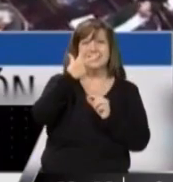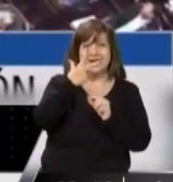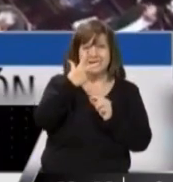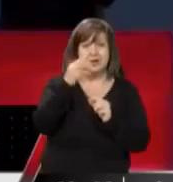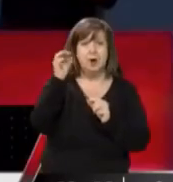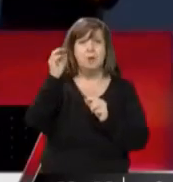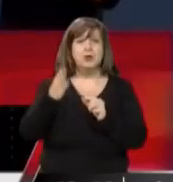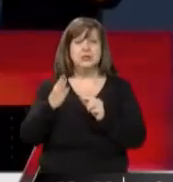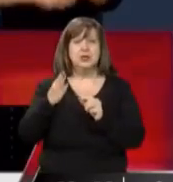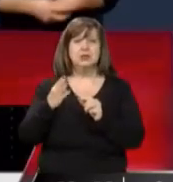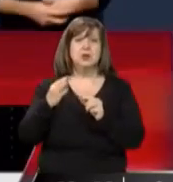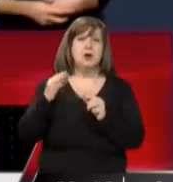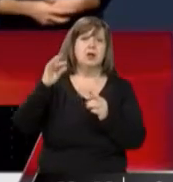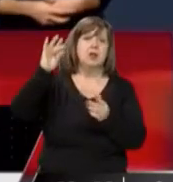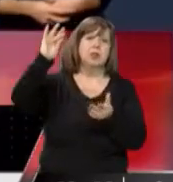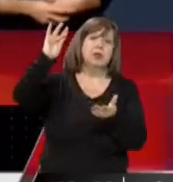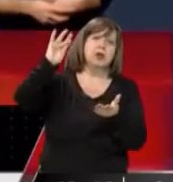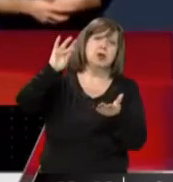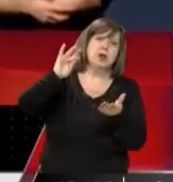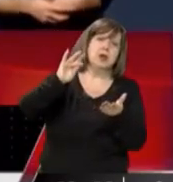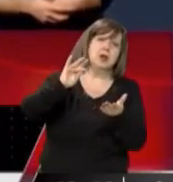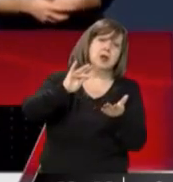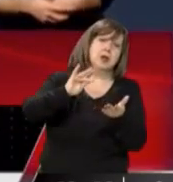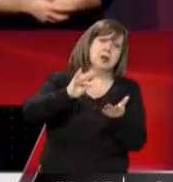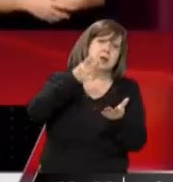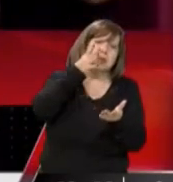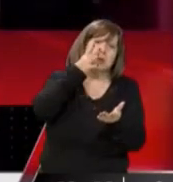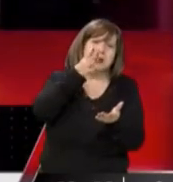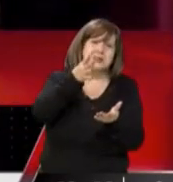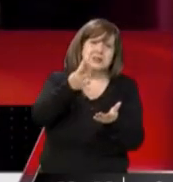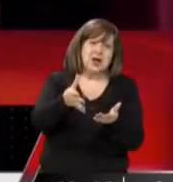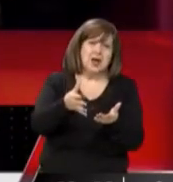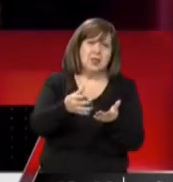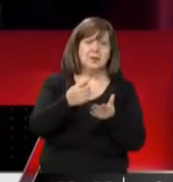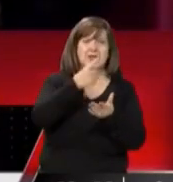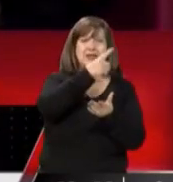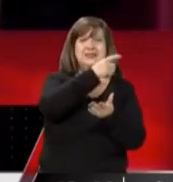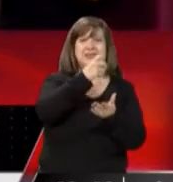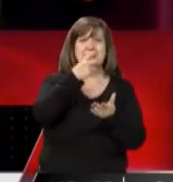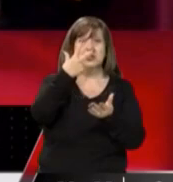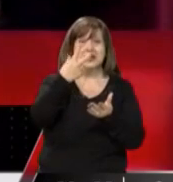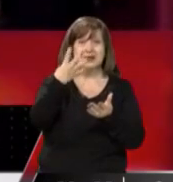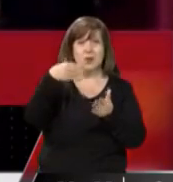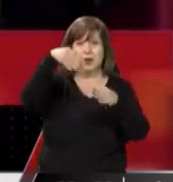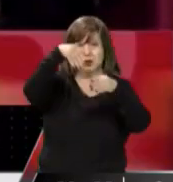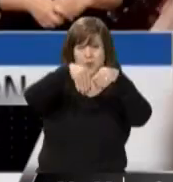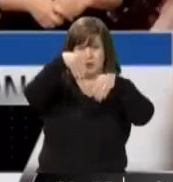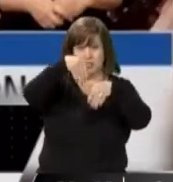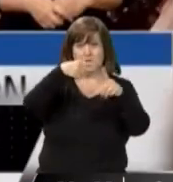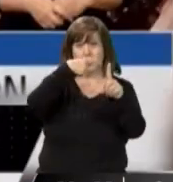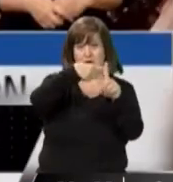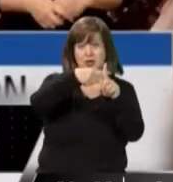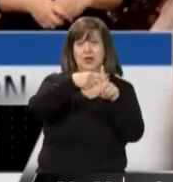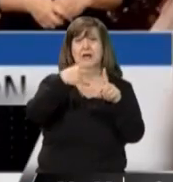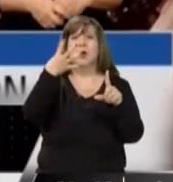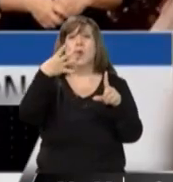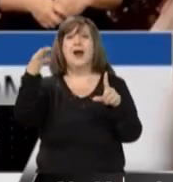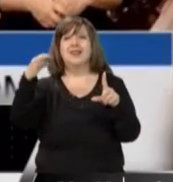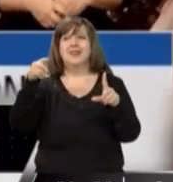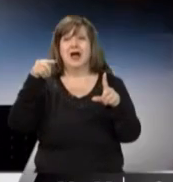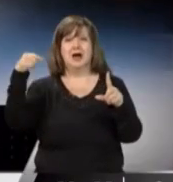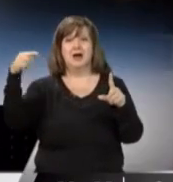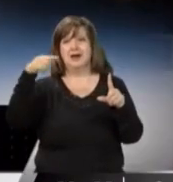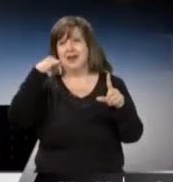están en situación irregular en cuanto a sus pagos con 134 votos afirmativos y solamente 40 en contra